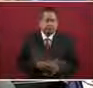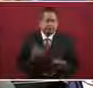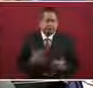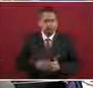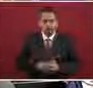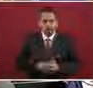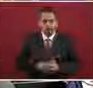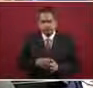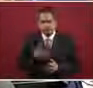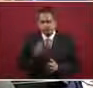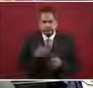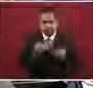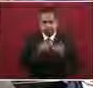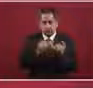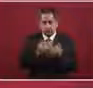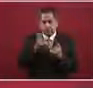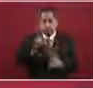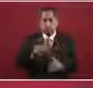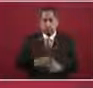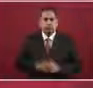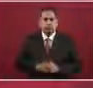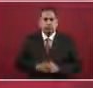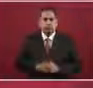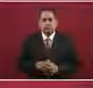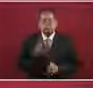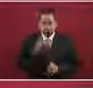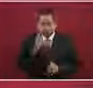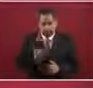Entonces, ya no se puede eso, ya